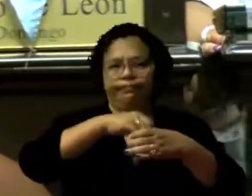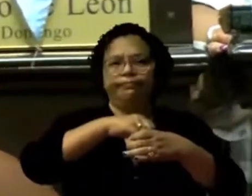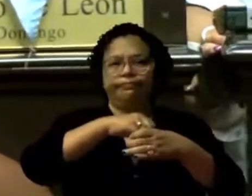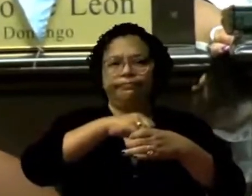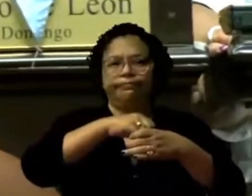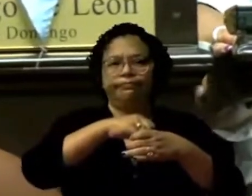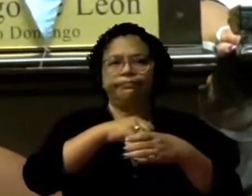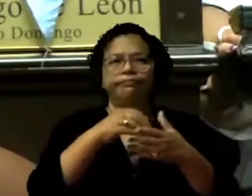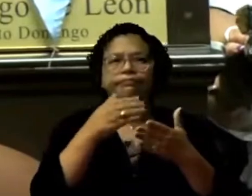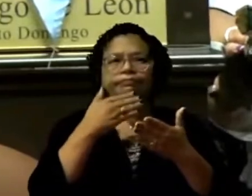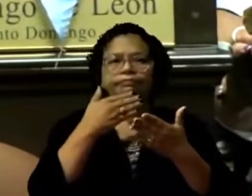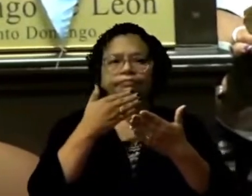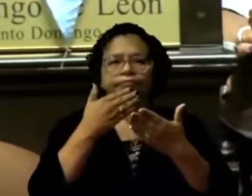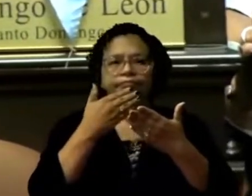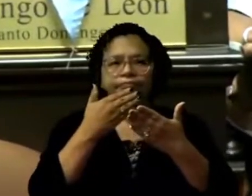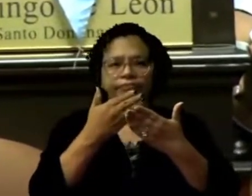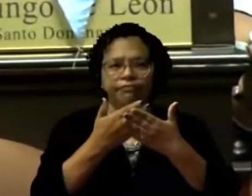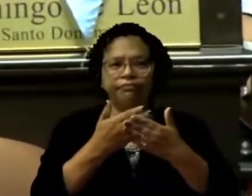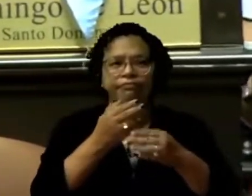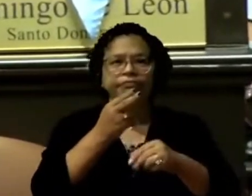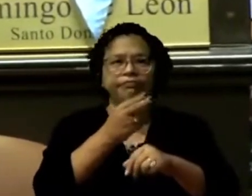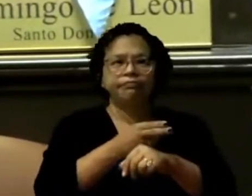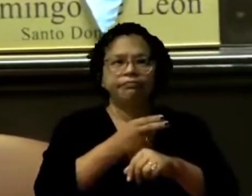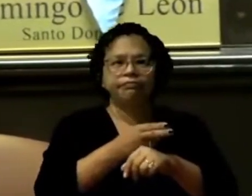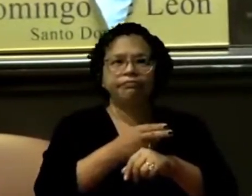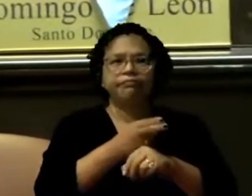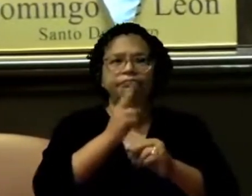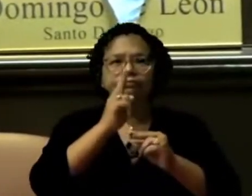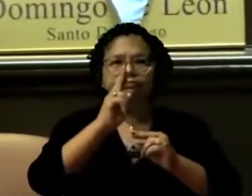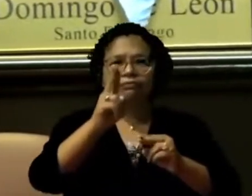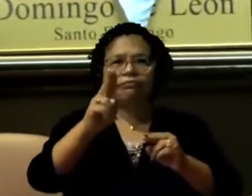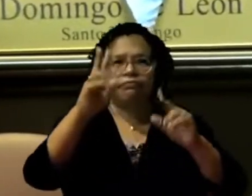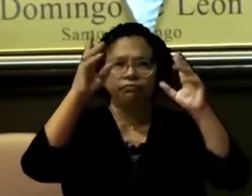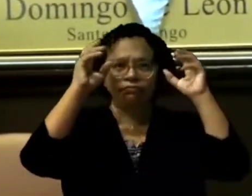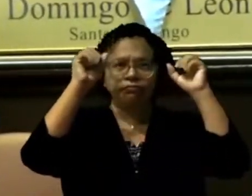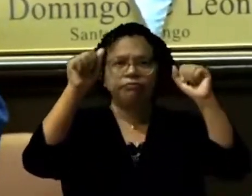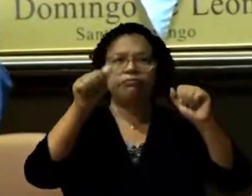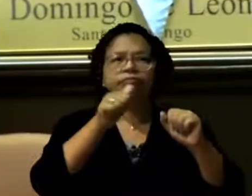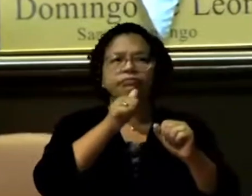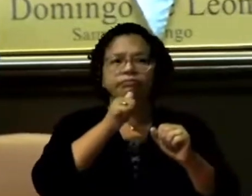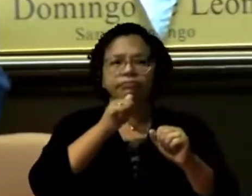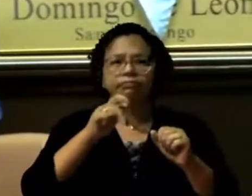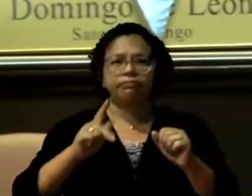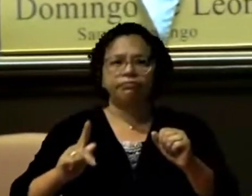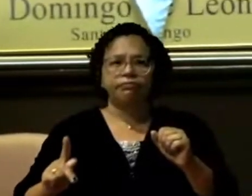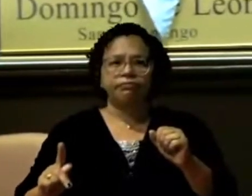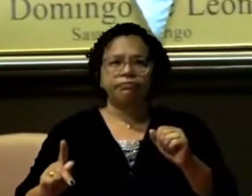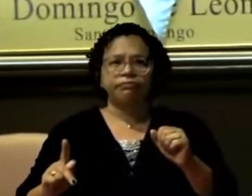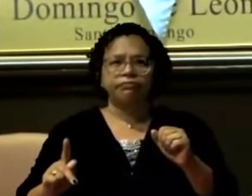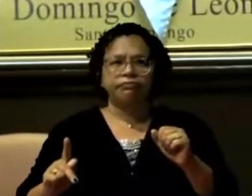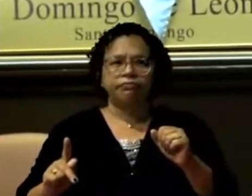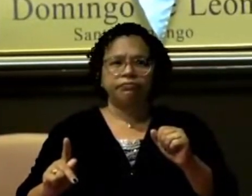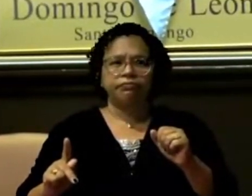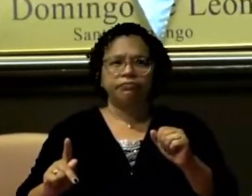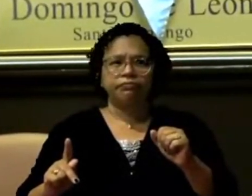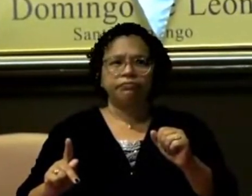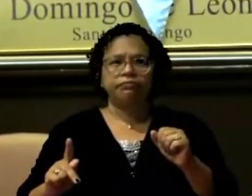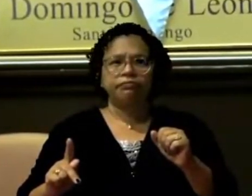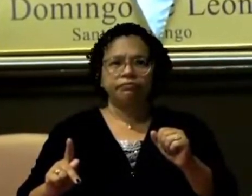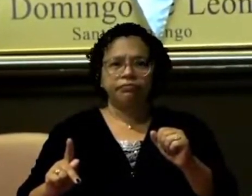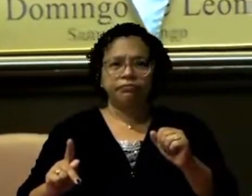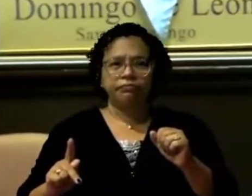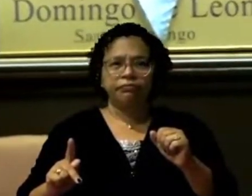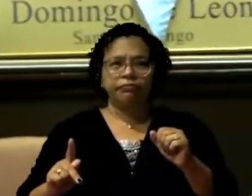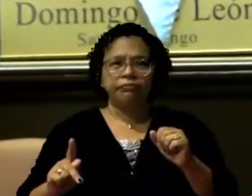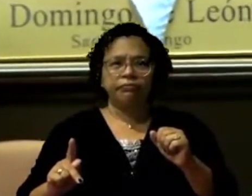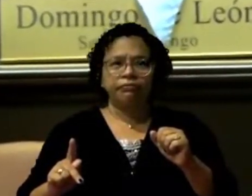tardes, honorable presidente Alfredo Pacheco, a los miembros de la directiva,